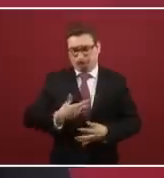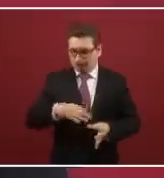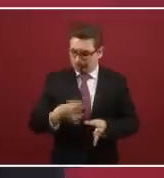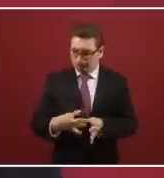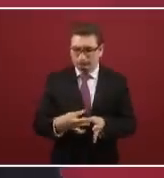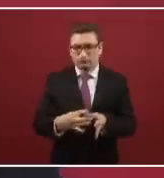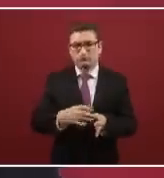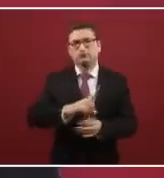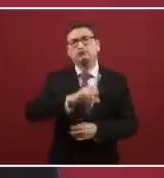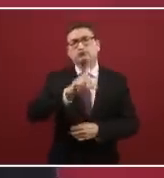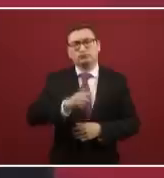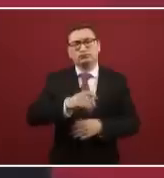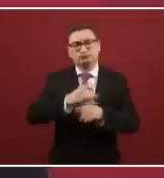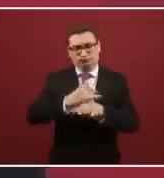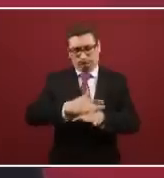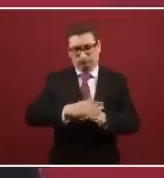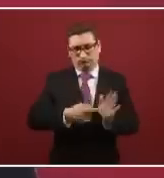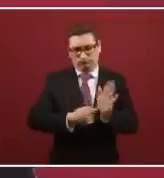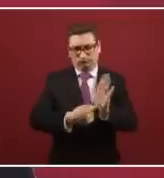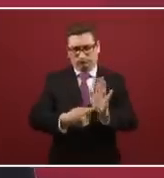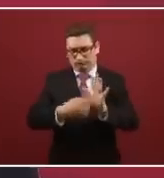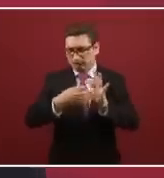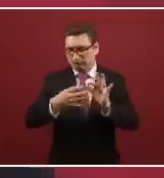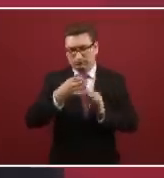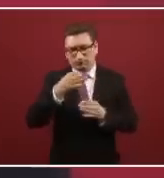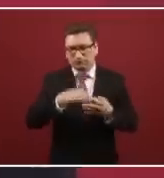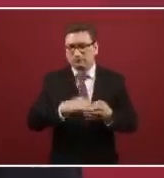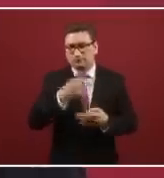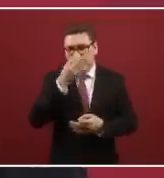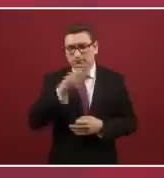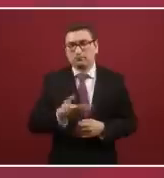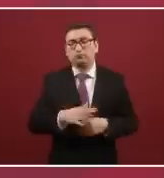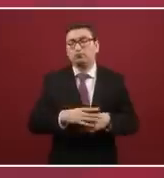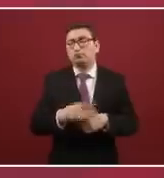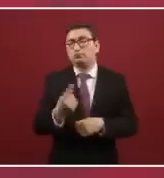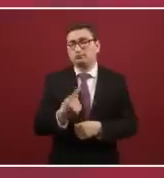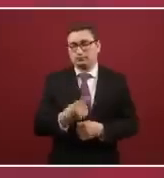Pronto les vamos a informar porque tenemos